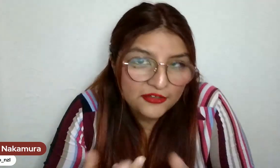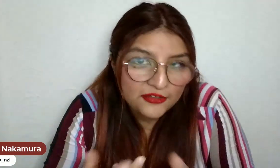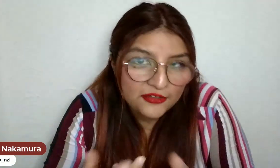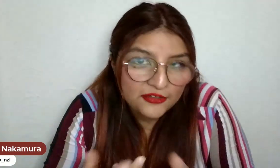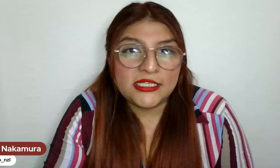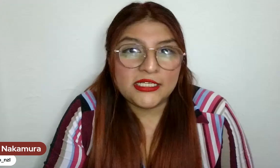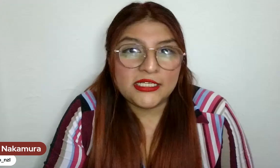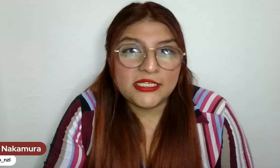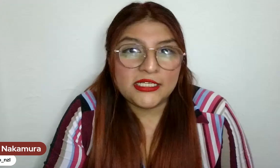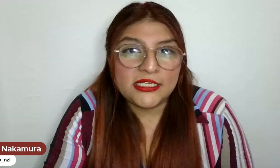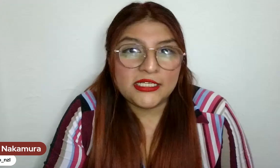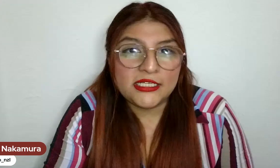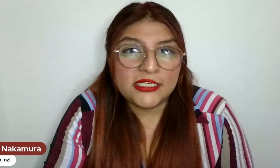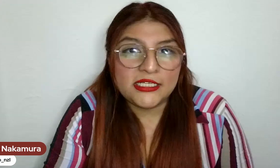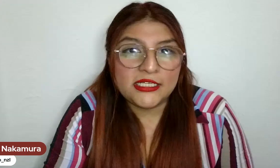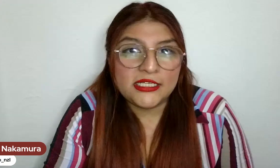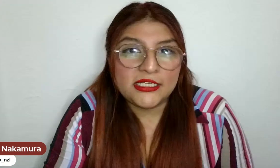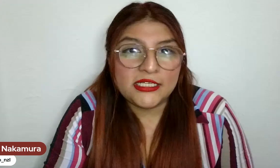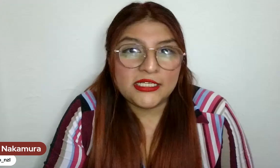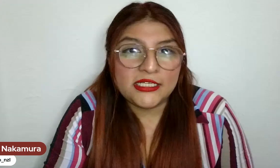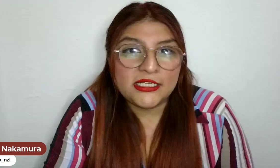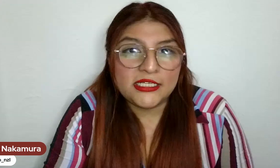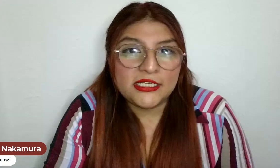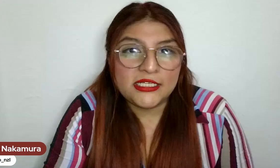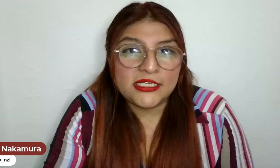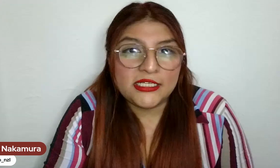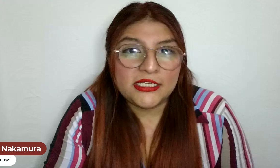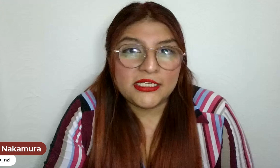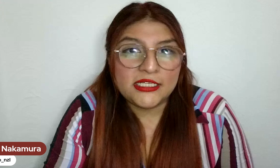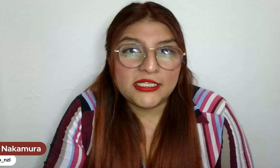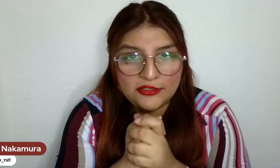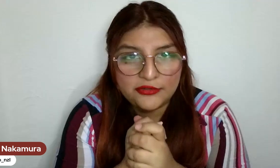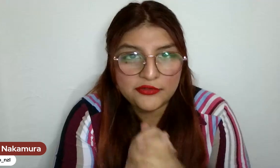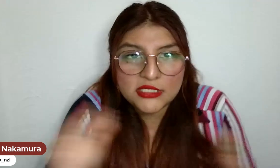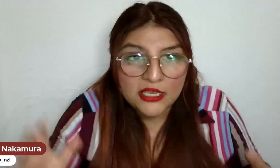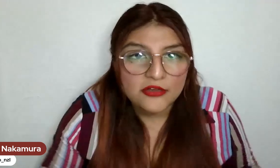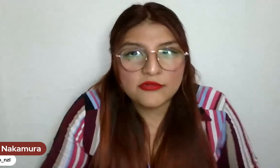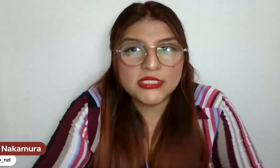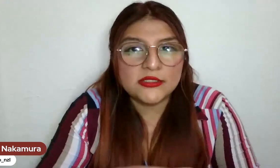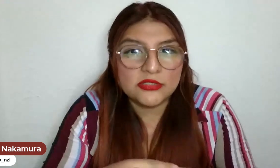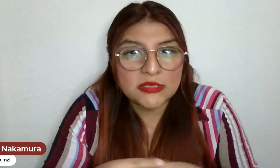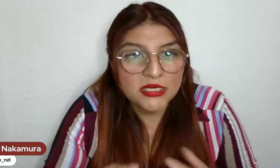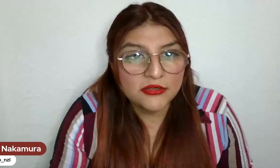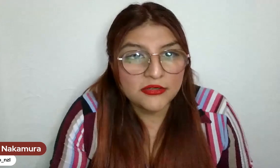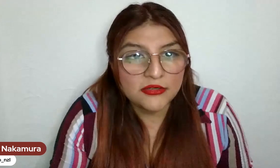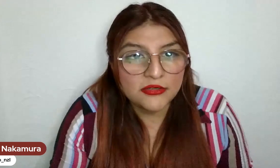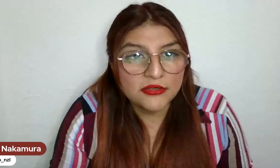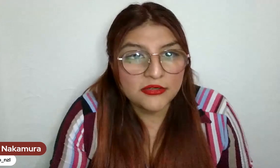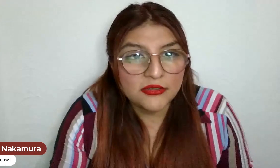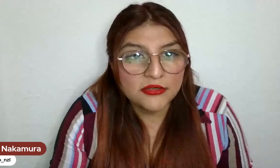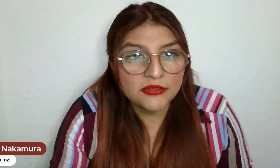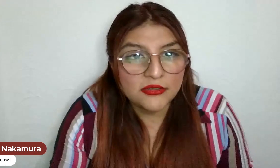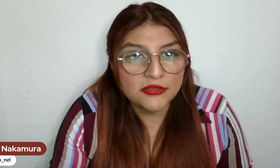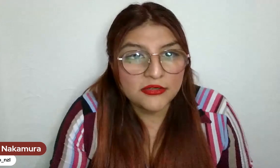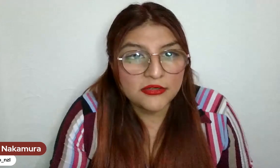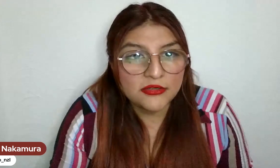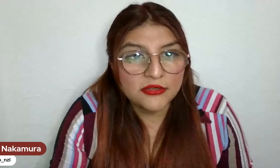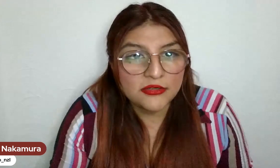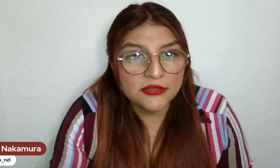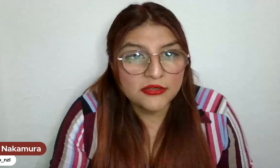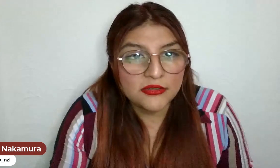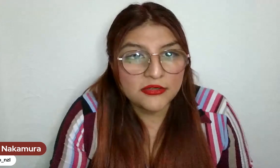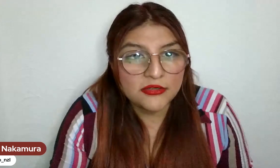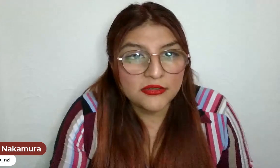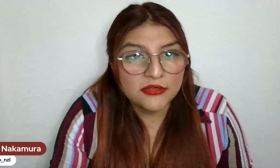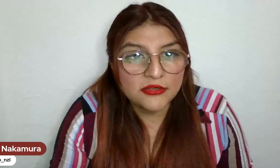eh Esta es una de las 100 promesas de la de la presidenta de México entonces no es cosa menor y pues